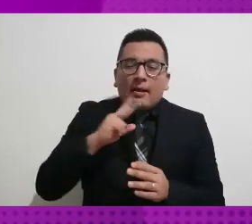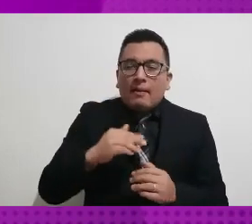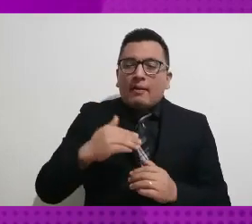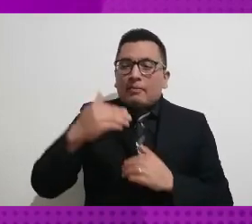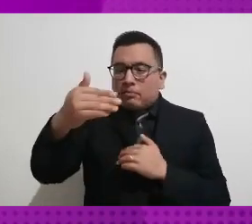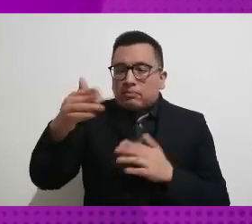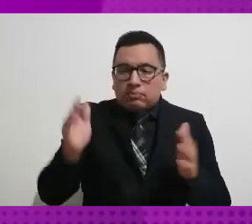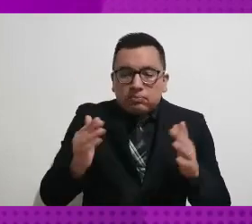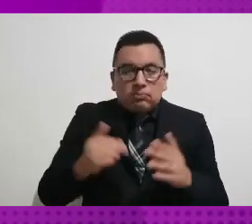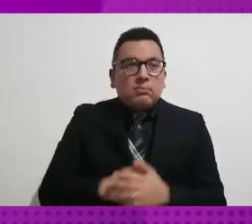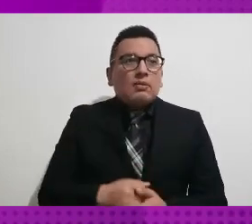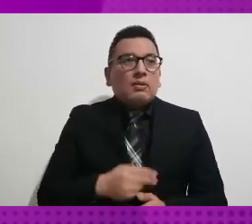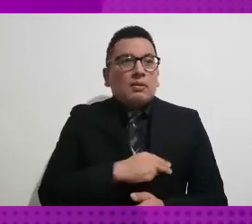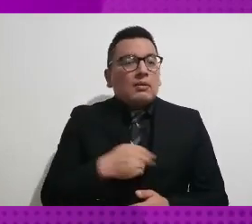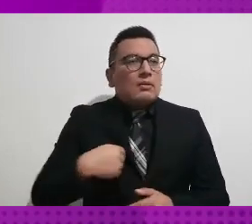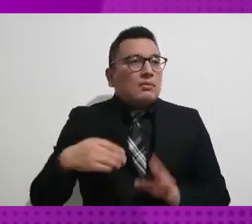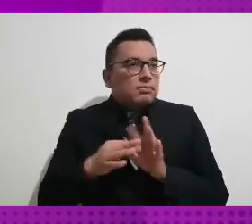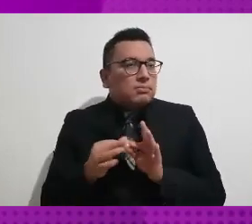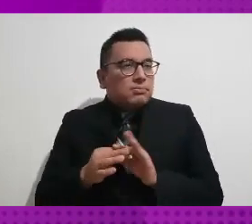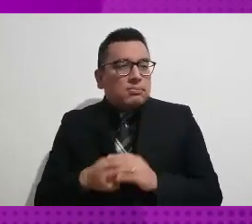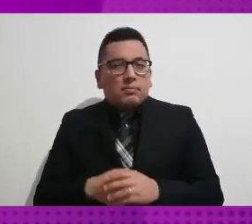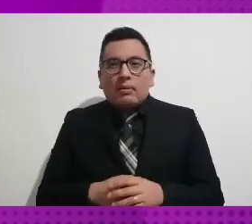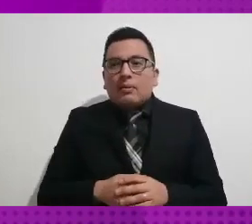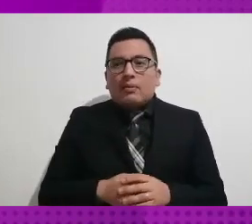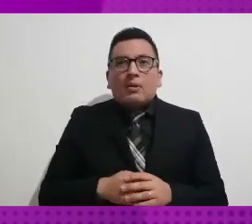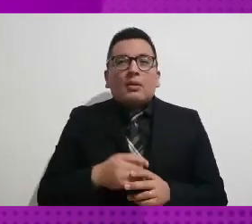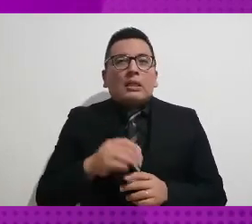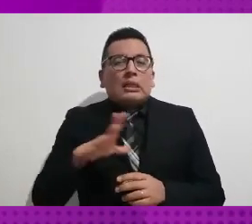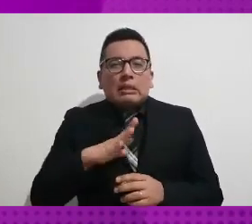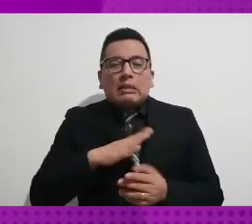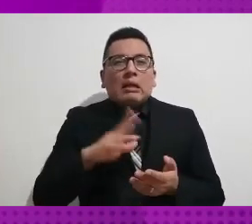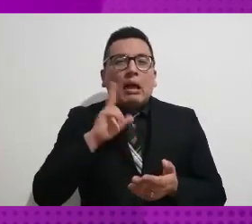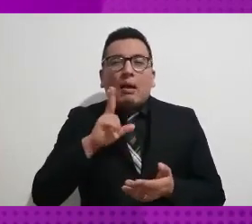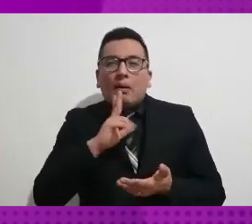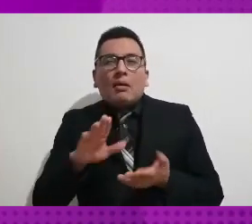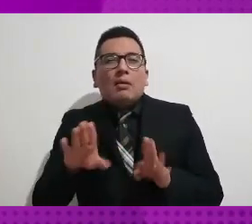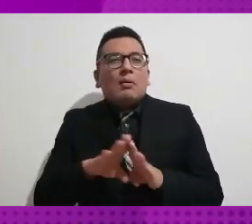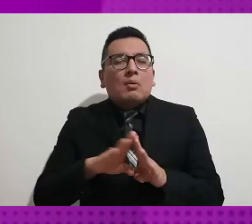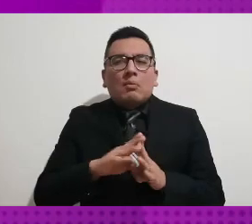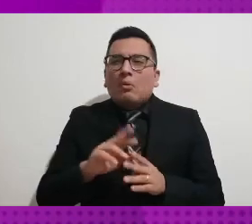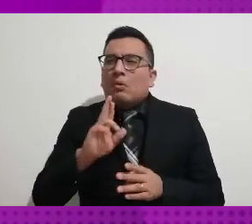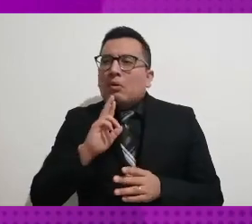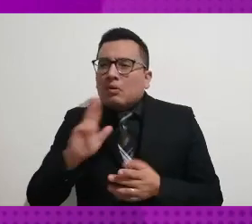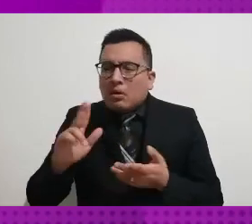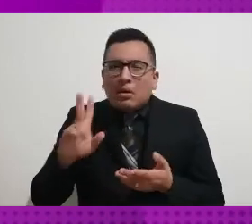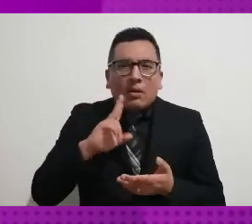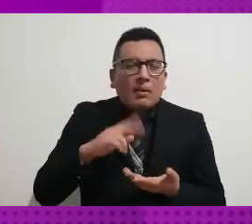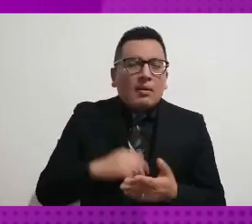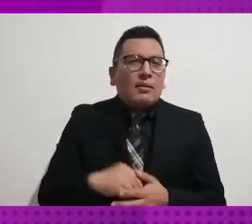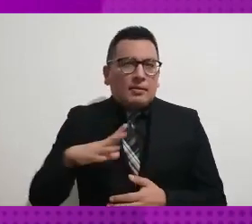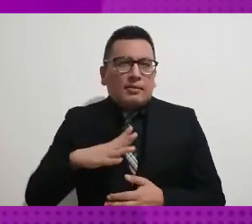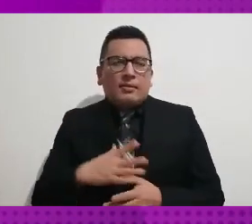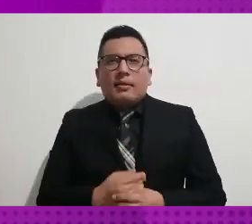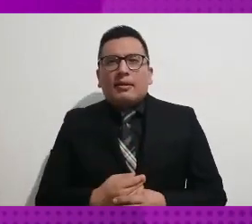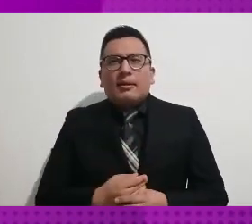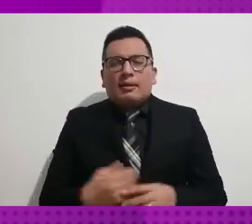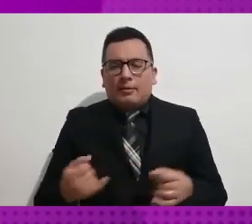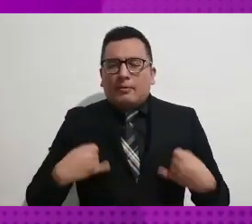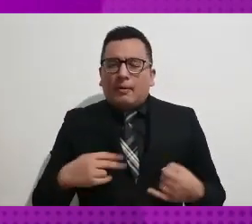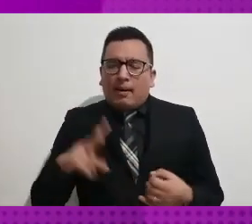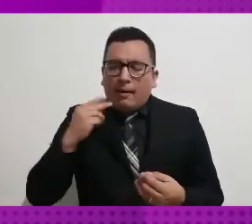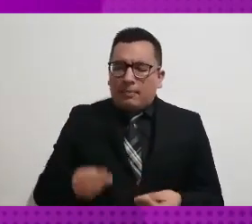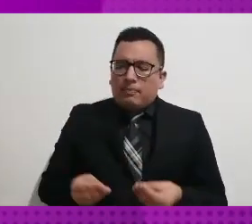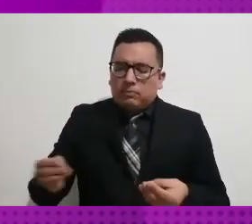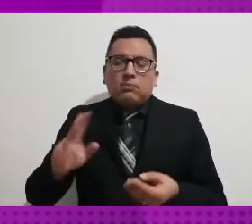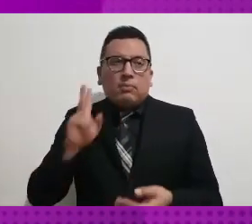tamaño, revisábamos las oraciones, cómo iba a responder, poníamos a que un joven respondiera para ver